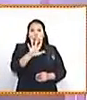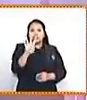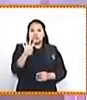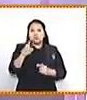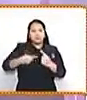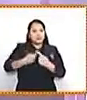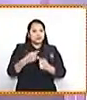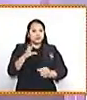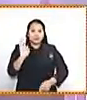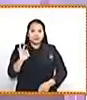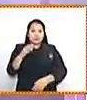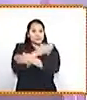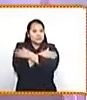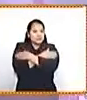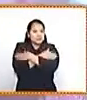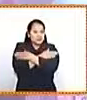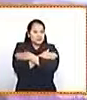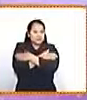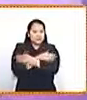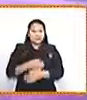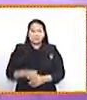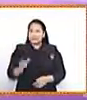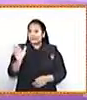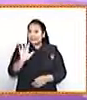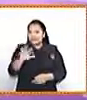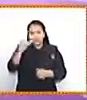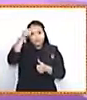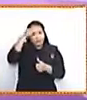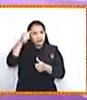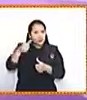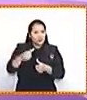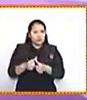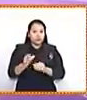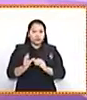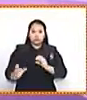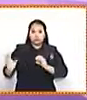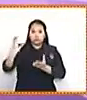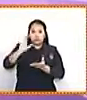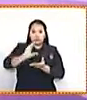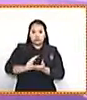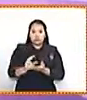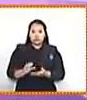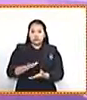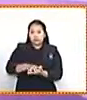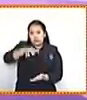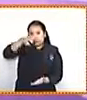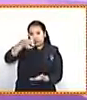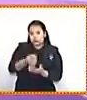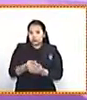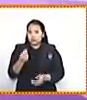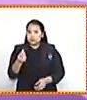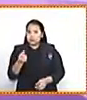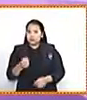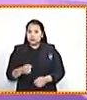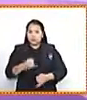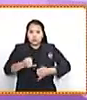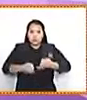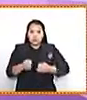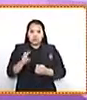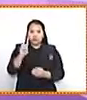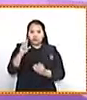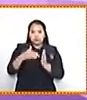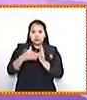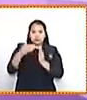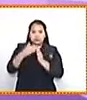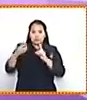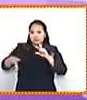9. Muchas felicidades. Me despido recordándole nuestro super premio sigue aumentando y ahora están en juego 2 millones